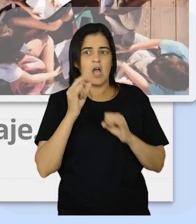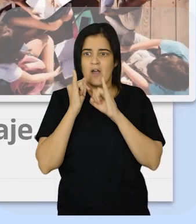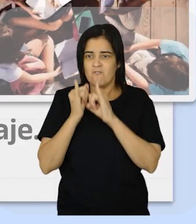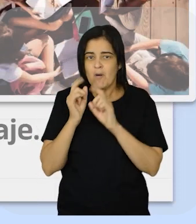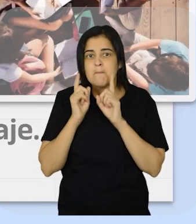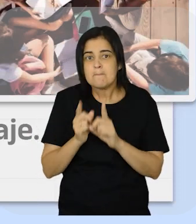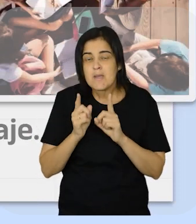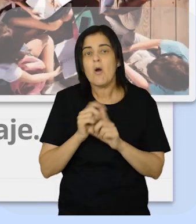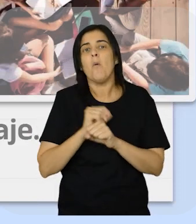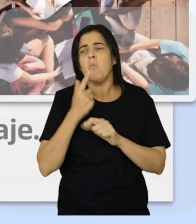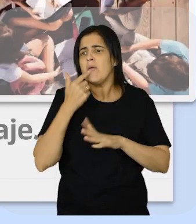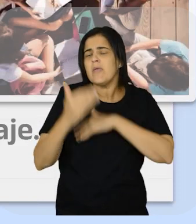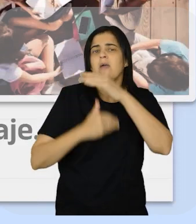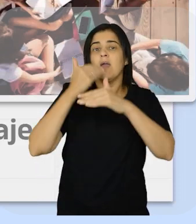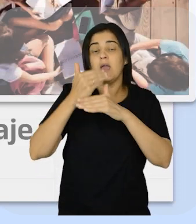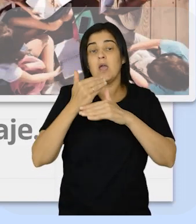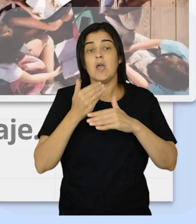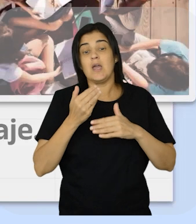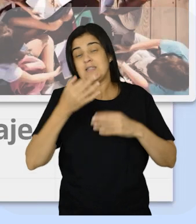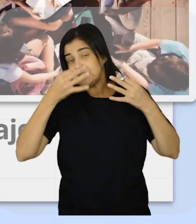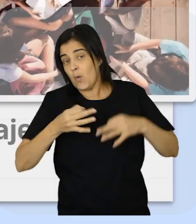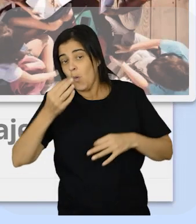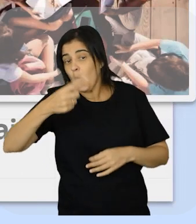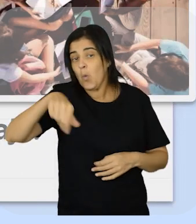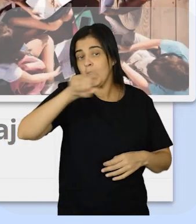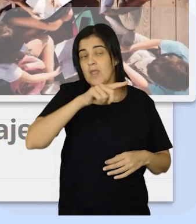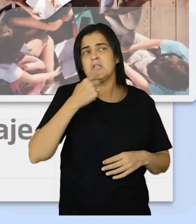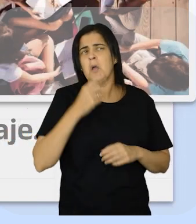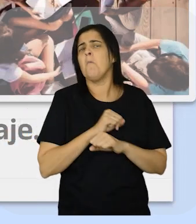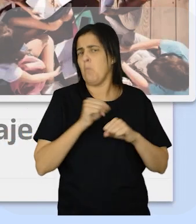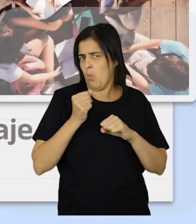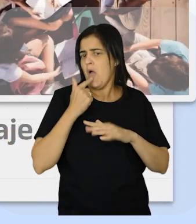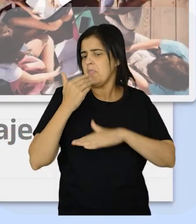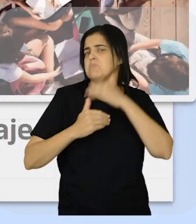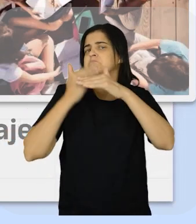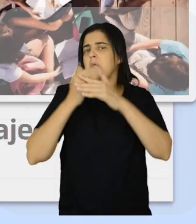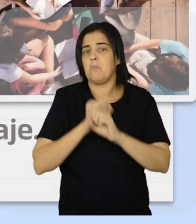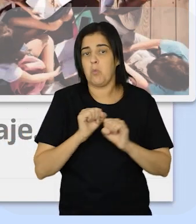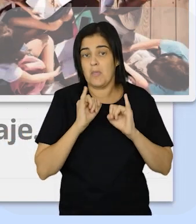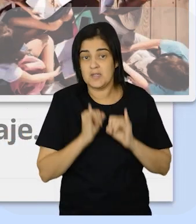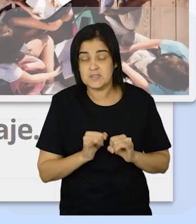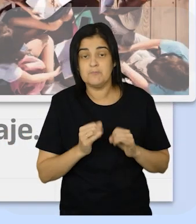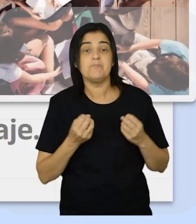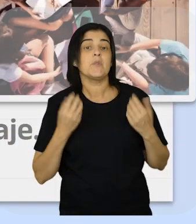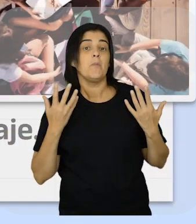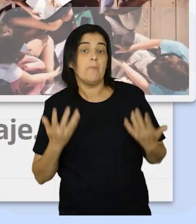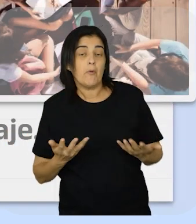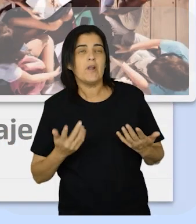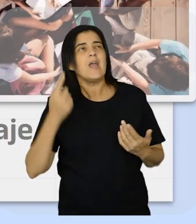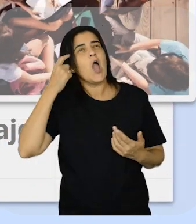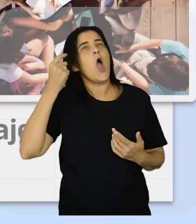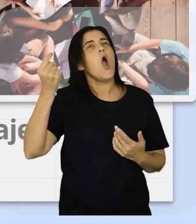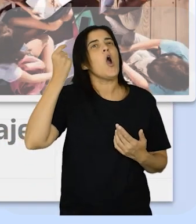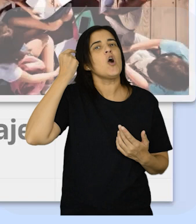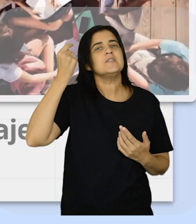capacidades pueden crecer, probablemente muchos de ustedes me dicen que pueden crecer, ¿verdad? Porque desde el punto de vista